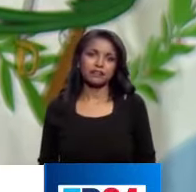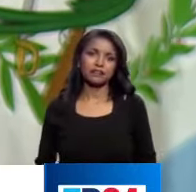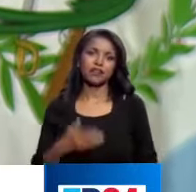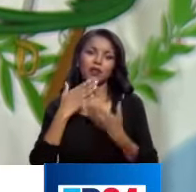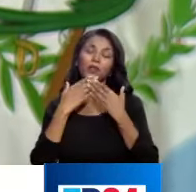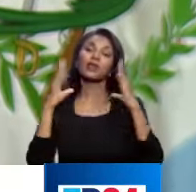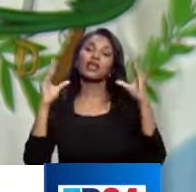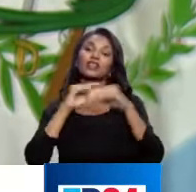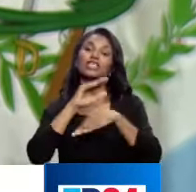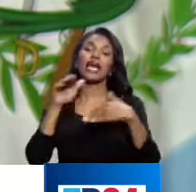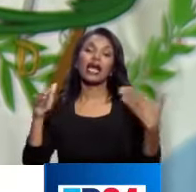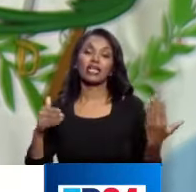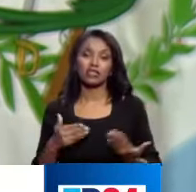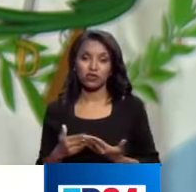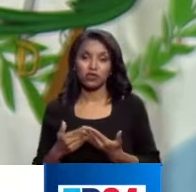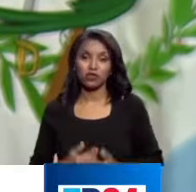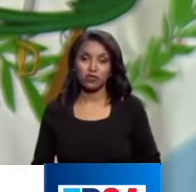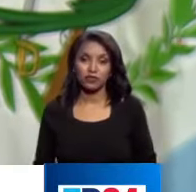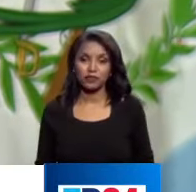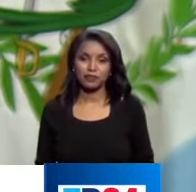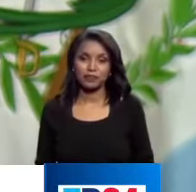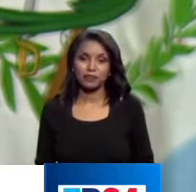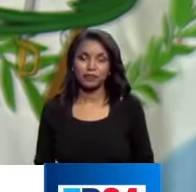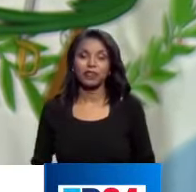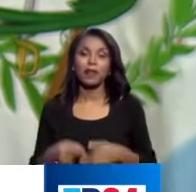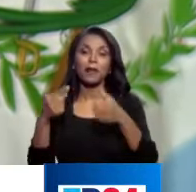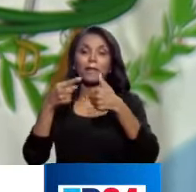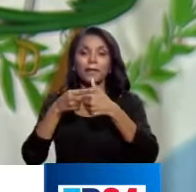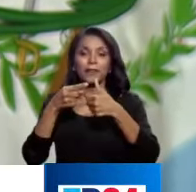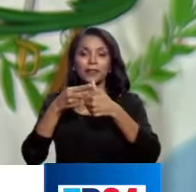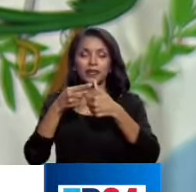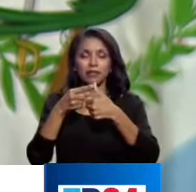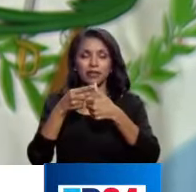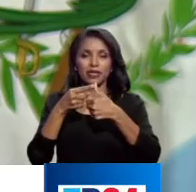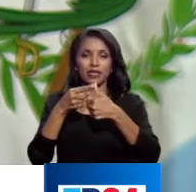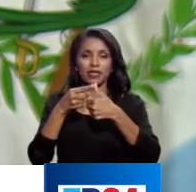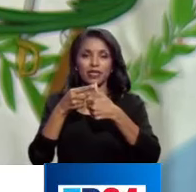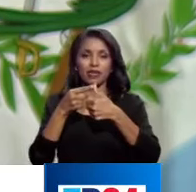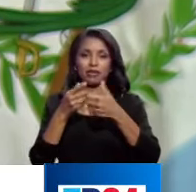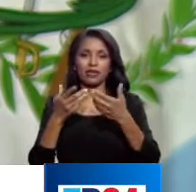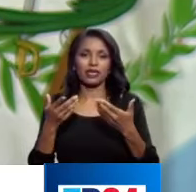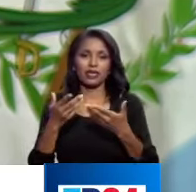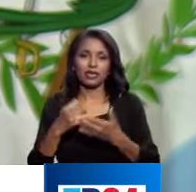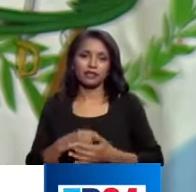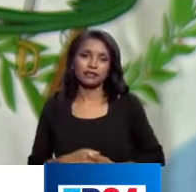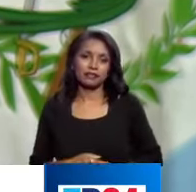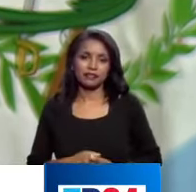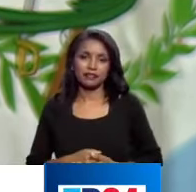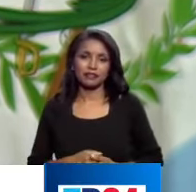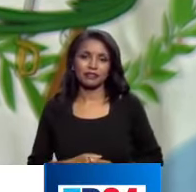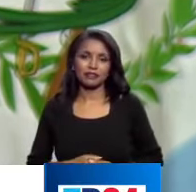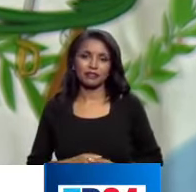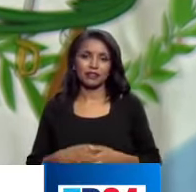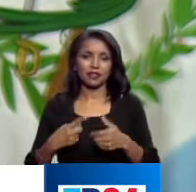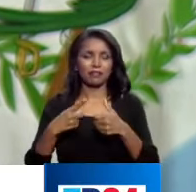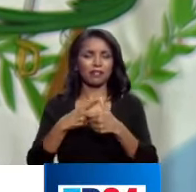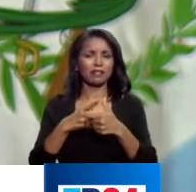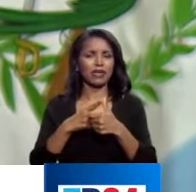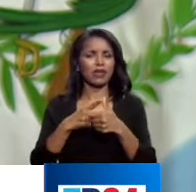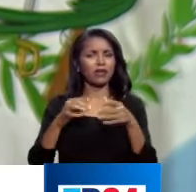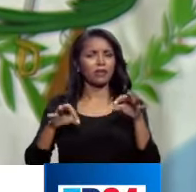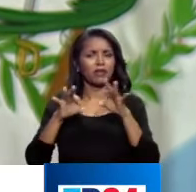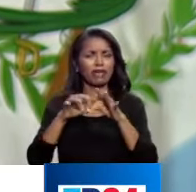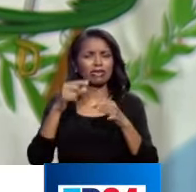todos y todas. Lo primero, tenemos que superar el estado delincuencial